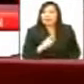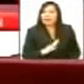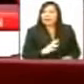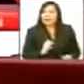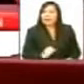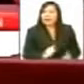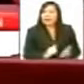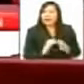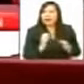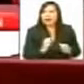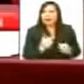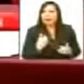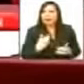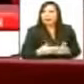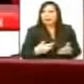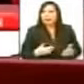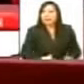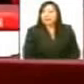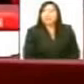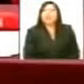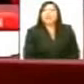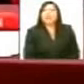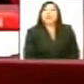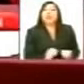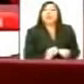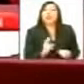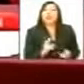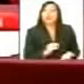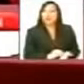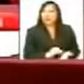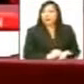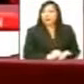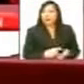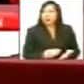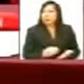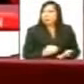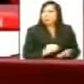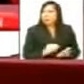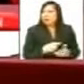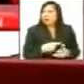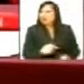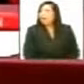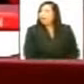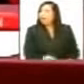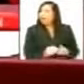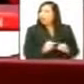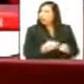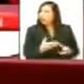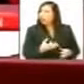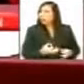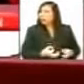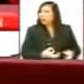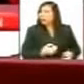estas. Creo que en el pasado ha habido una o dos personas que han sido sacadas de las compañías, que han sido como